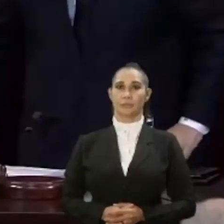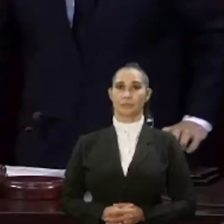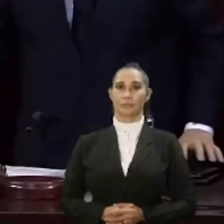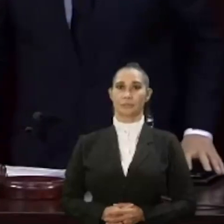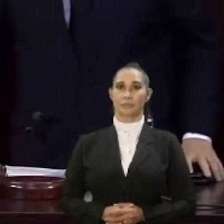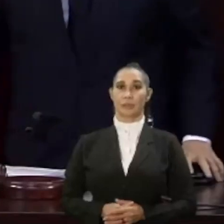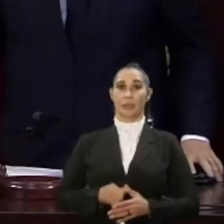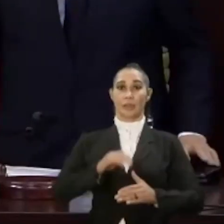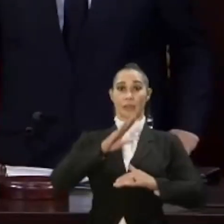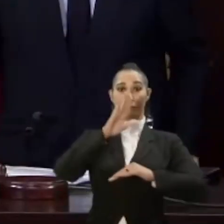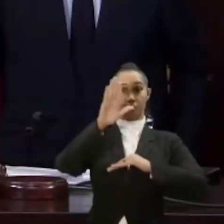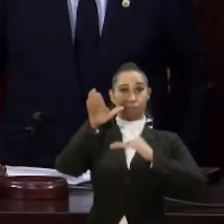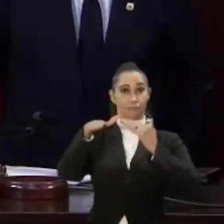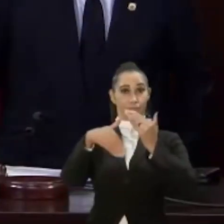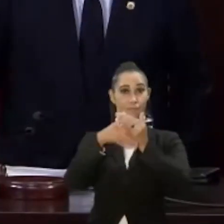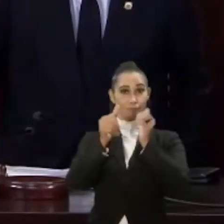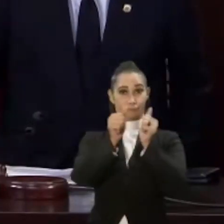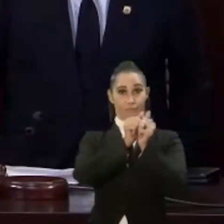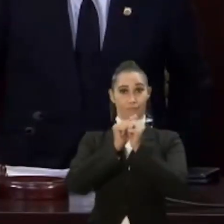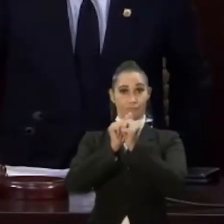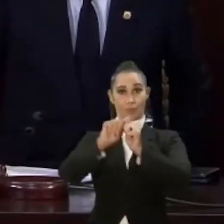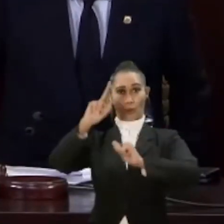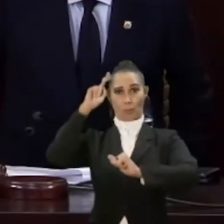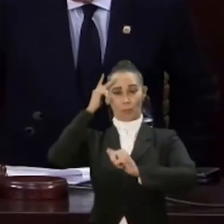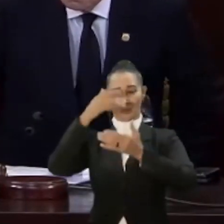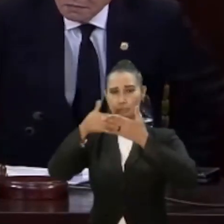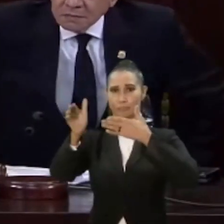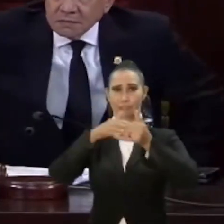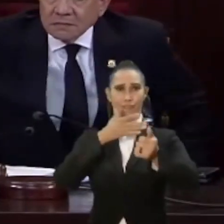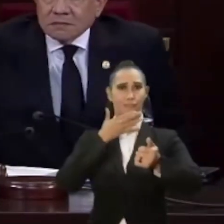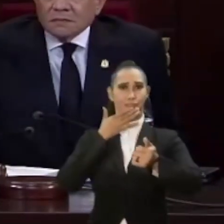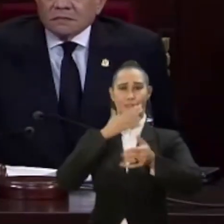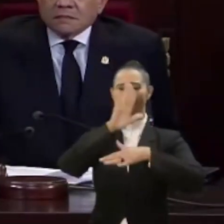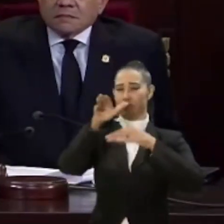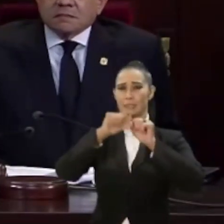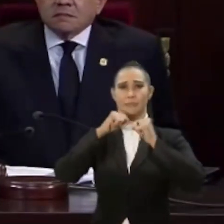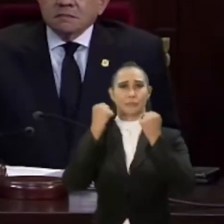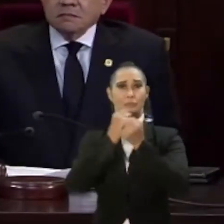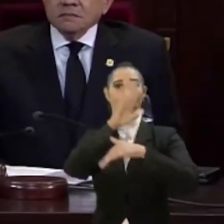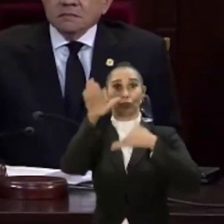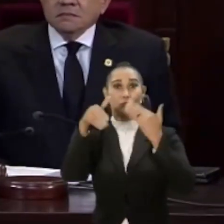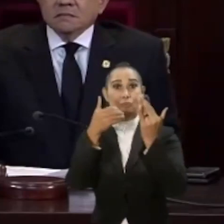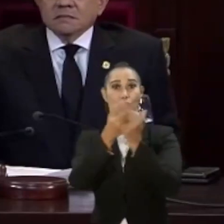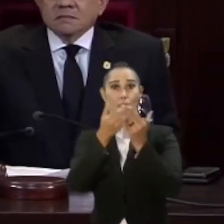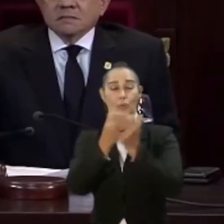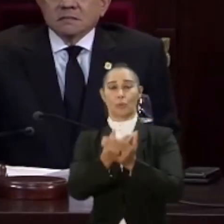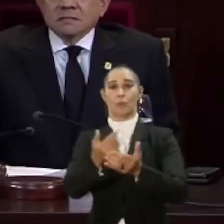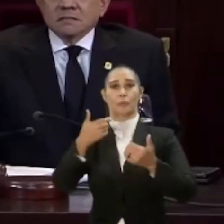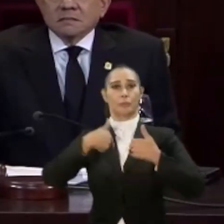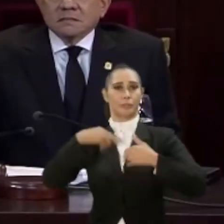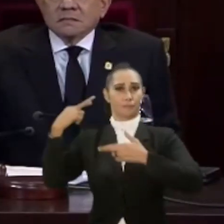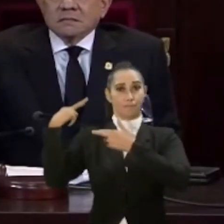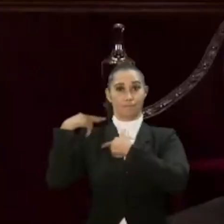Todos juntos, todos los partidos políticos, la sociedad civil, todos debemos adaptar compromisos con la formulación